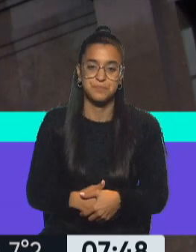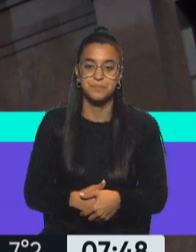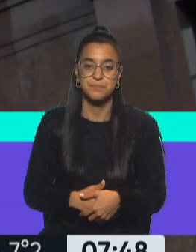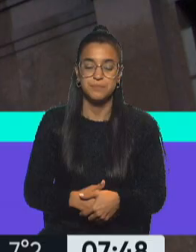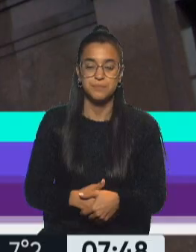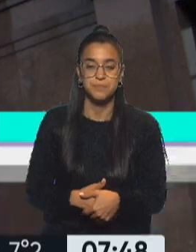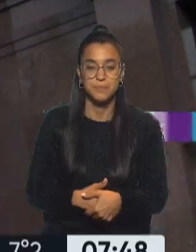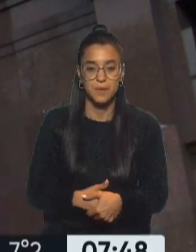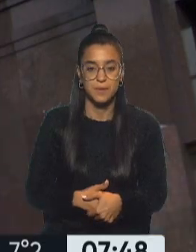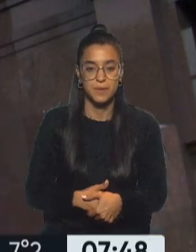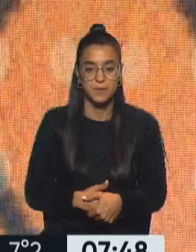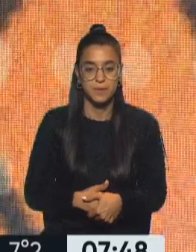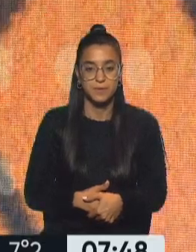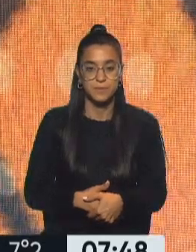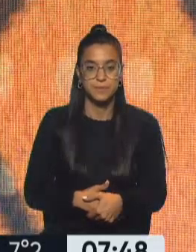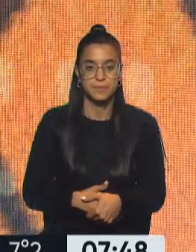¿no?